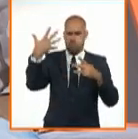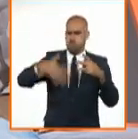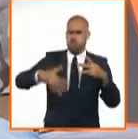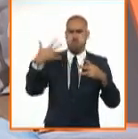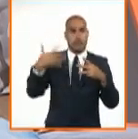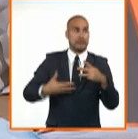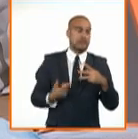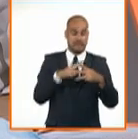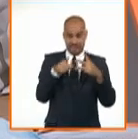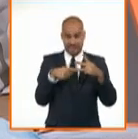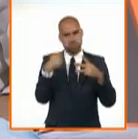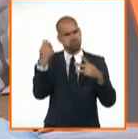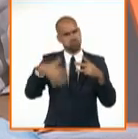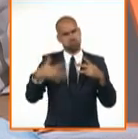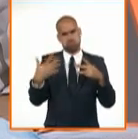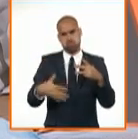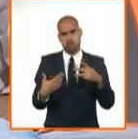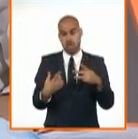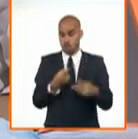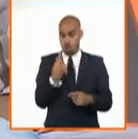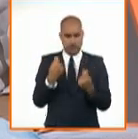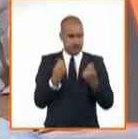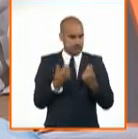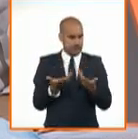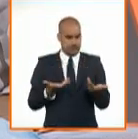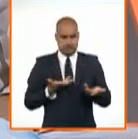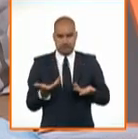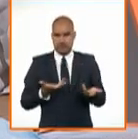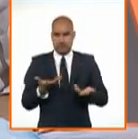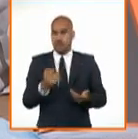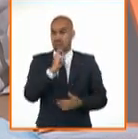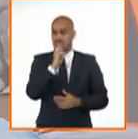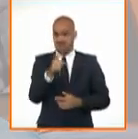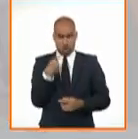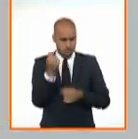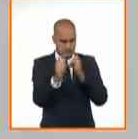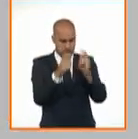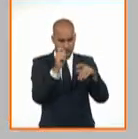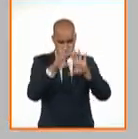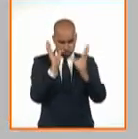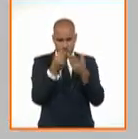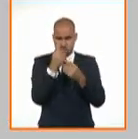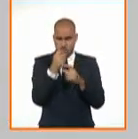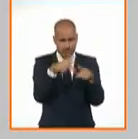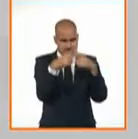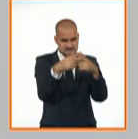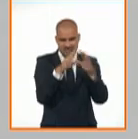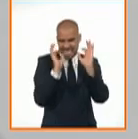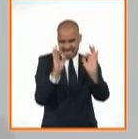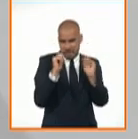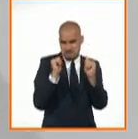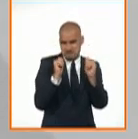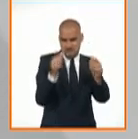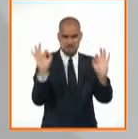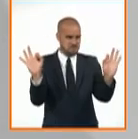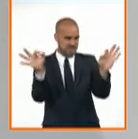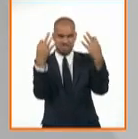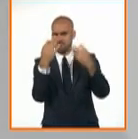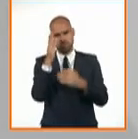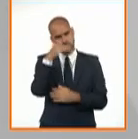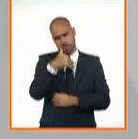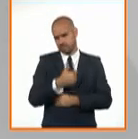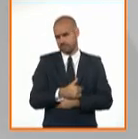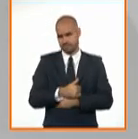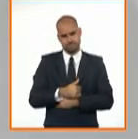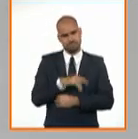disponer de todos los recursos que requiere ponerle a la generación para dar los mantenimientos y poner la generación a punto